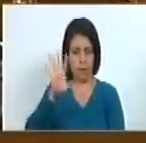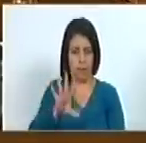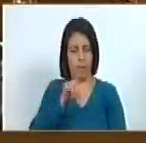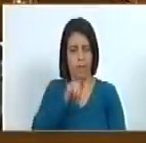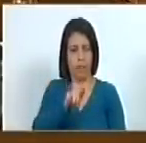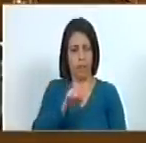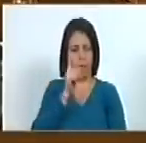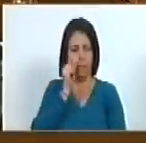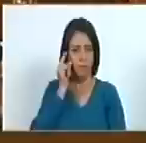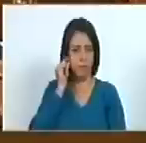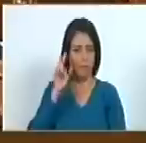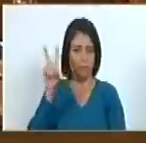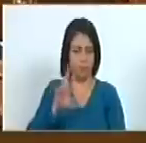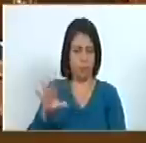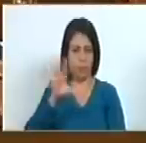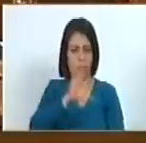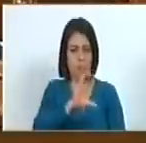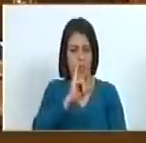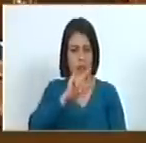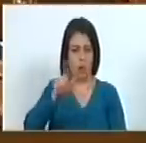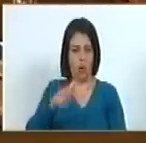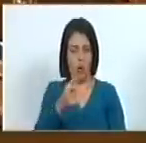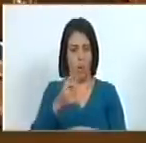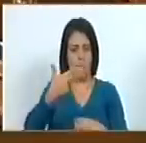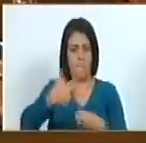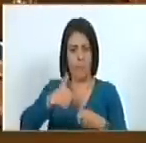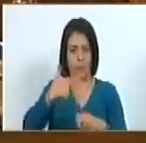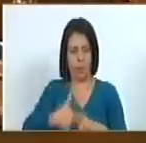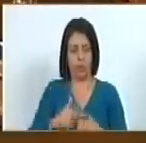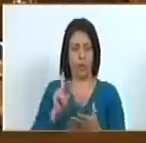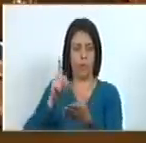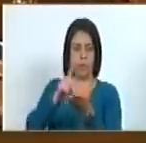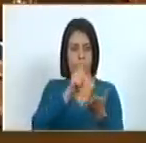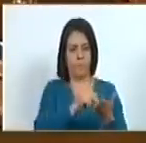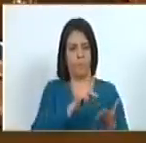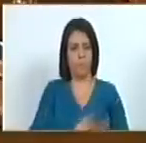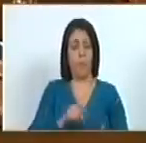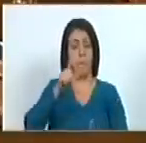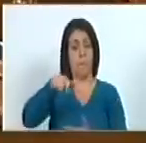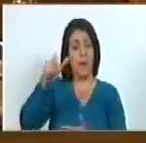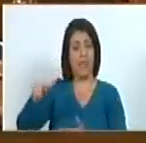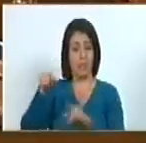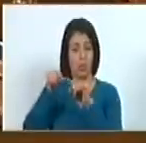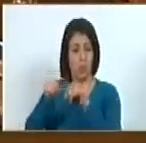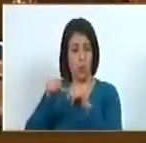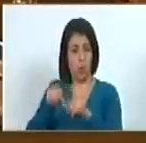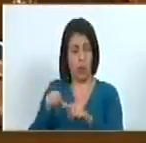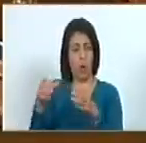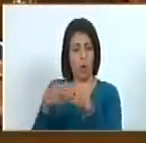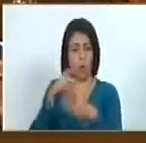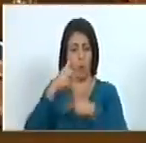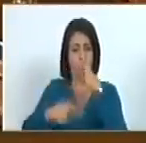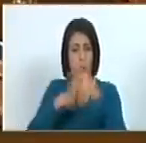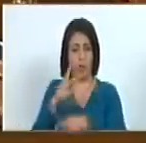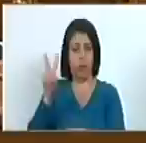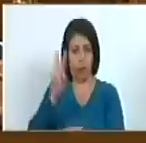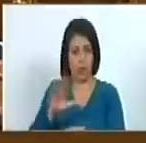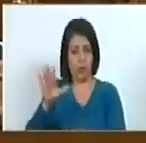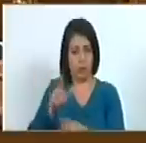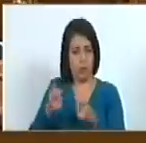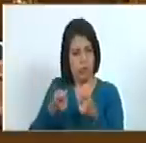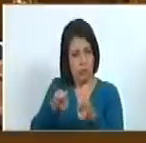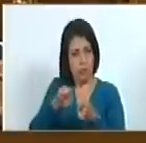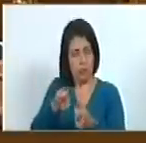y las venezolanas Citgo Petroleum, con la participación activa de personas y partidos políticos venezolanos